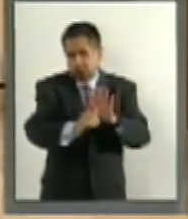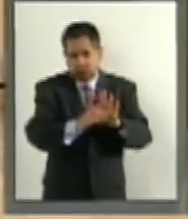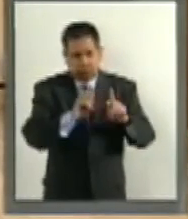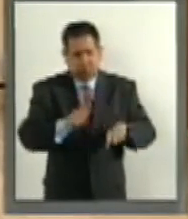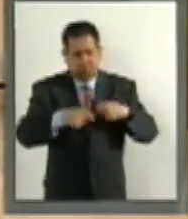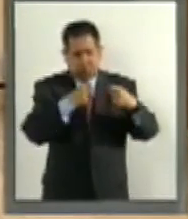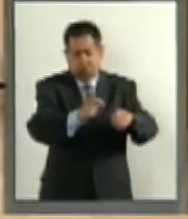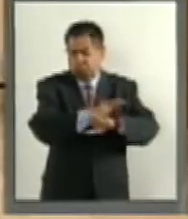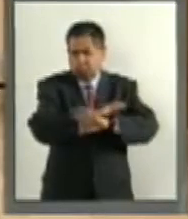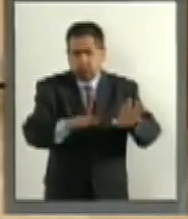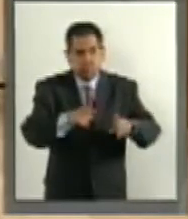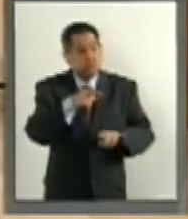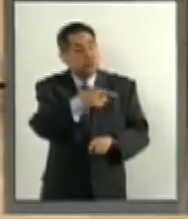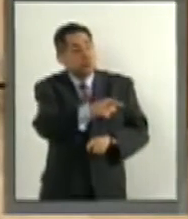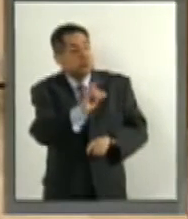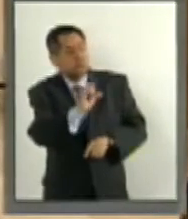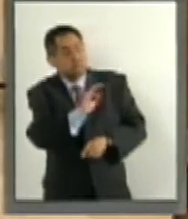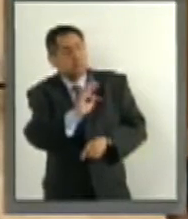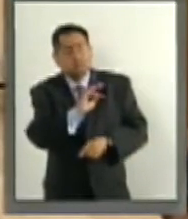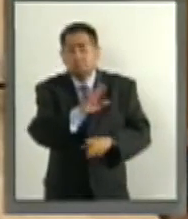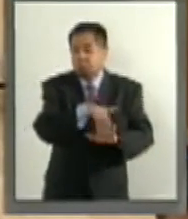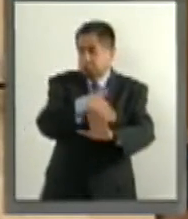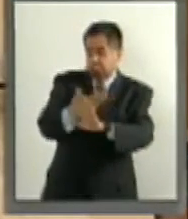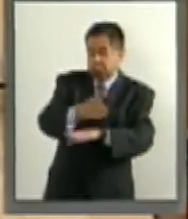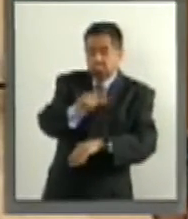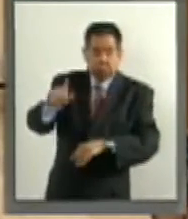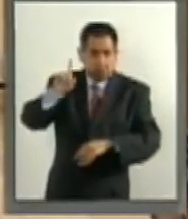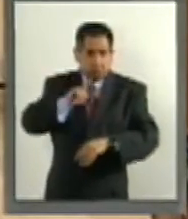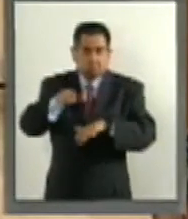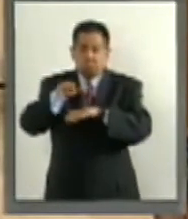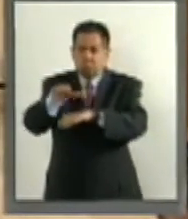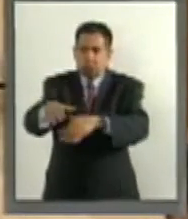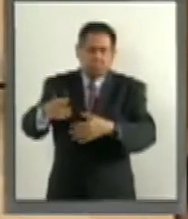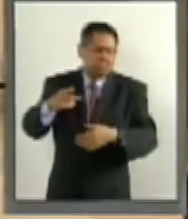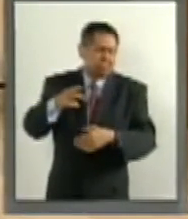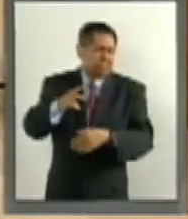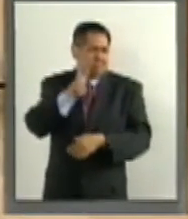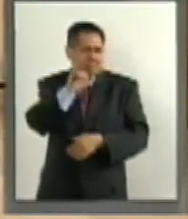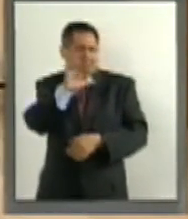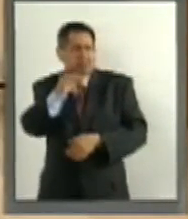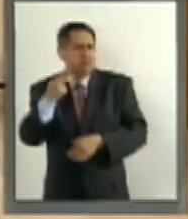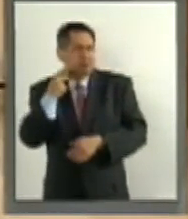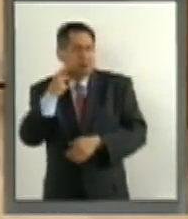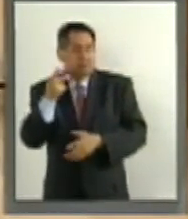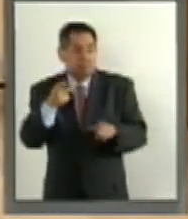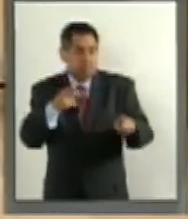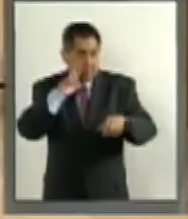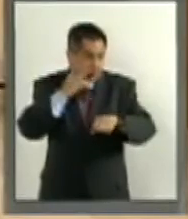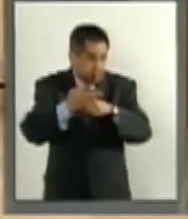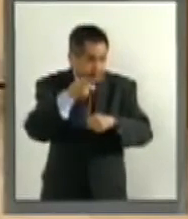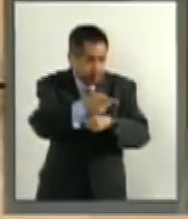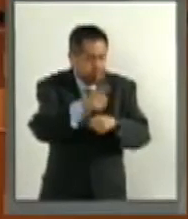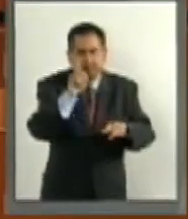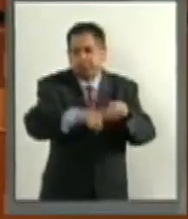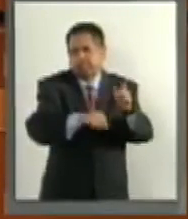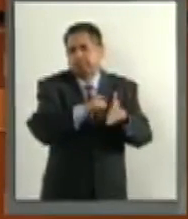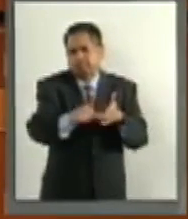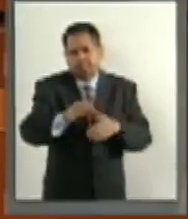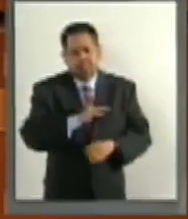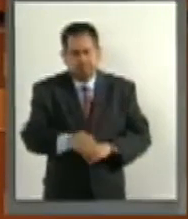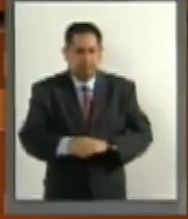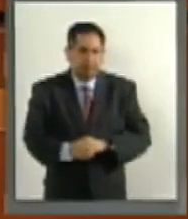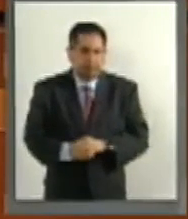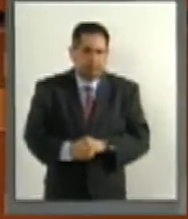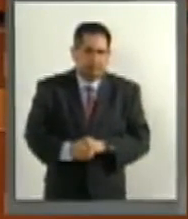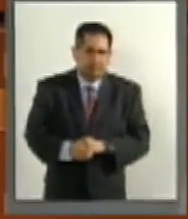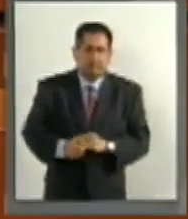desempeñar empleos, cargos o comisiones en el servicio público con base en la Ley General de Responsabilidades Administrativas. En la Ley